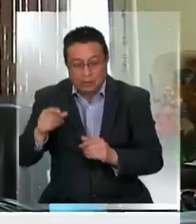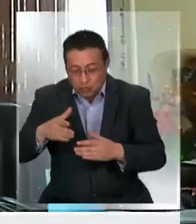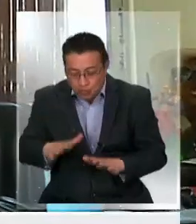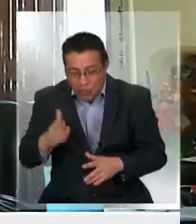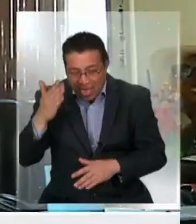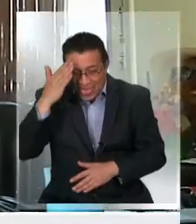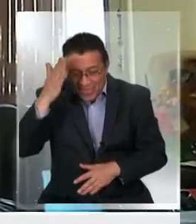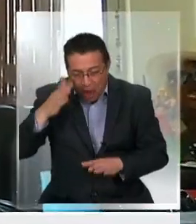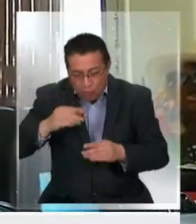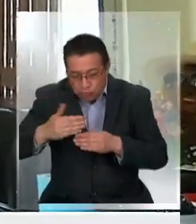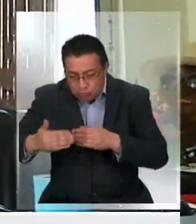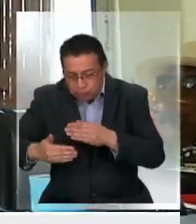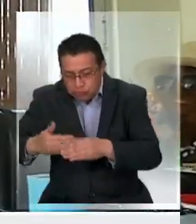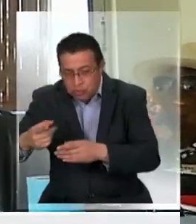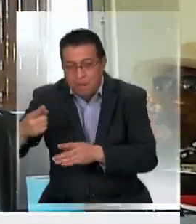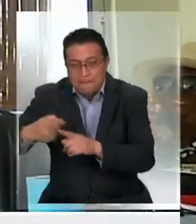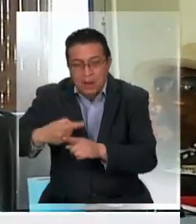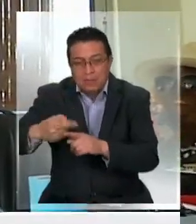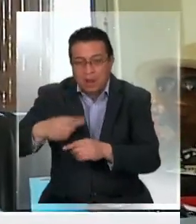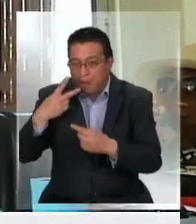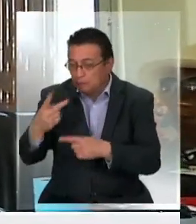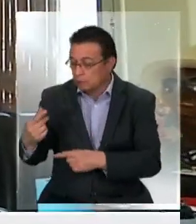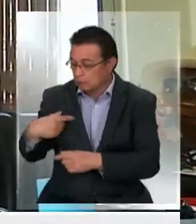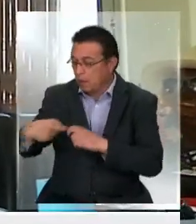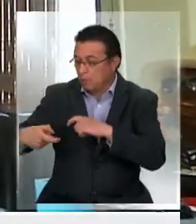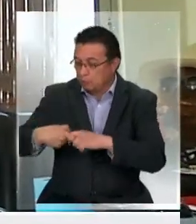meses, ver que Andrea se recupera,